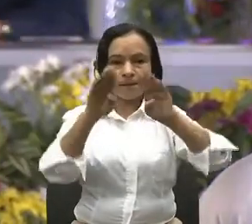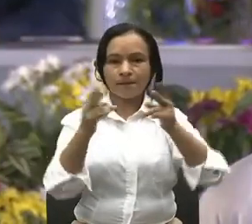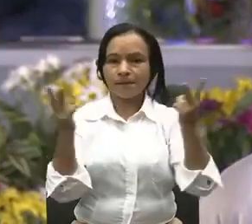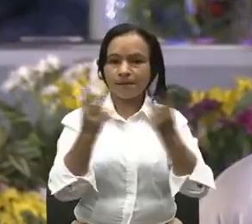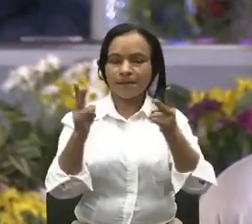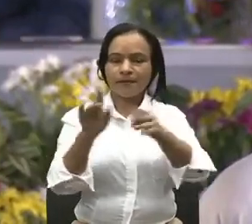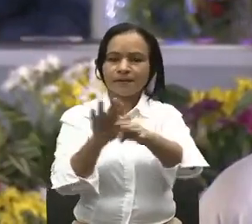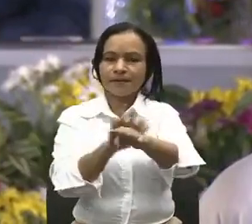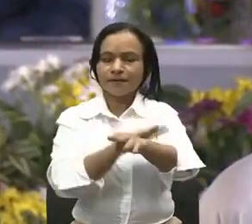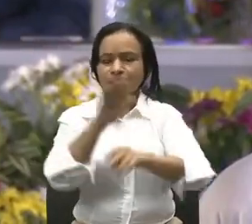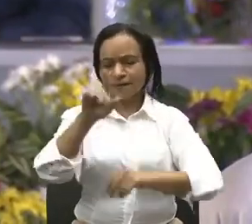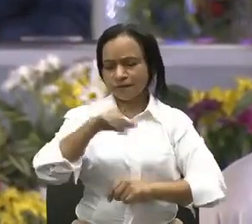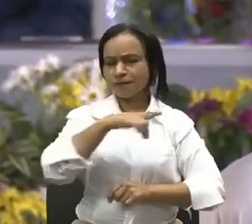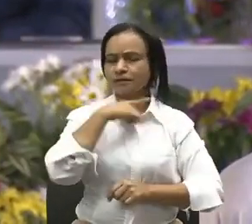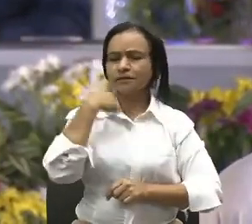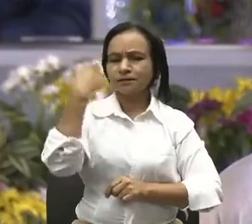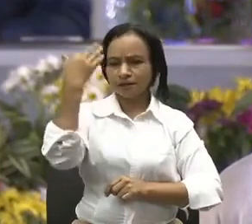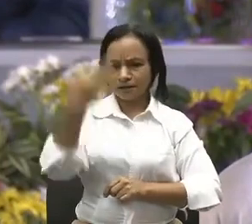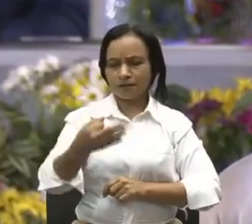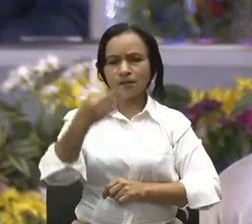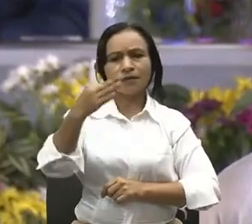se sientan seguras